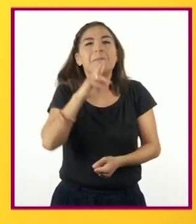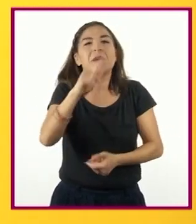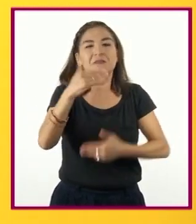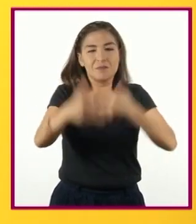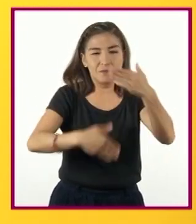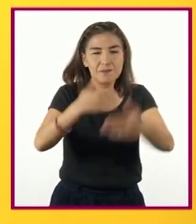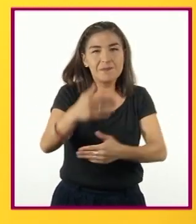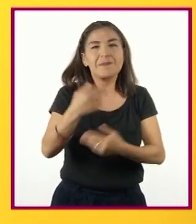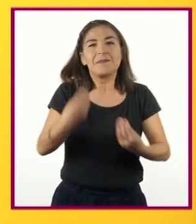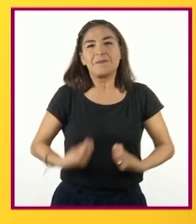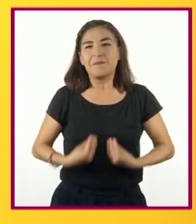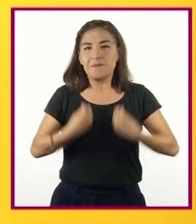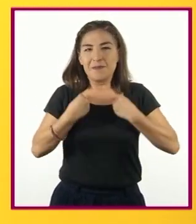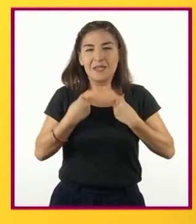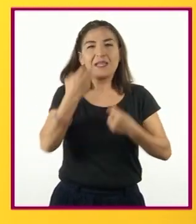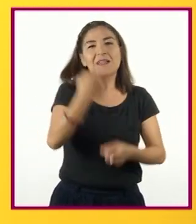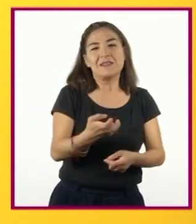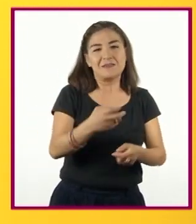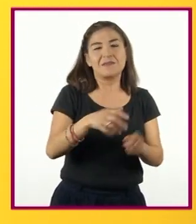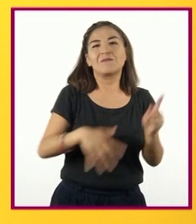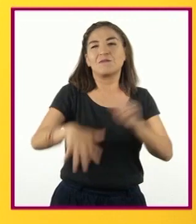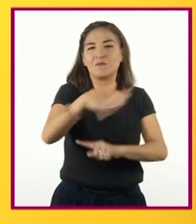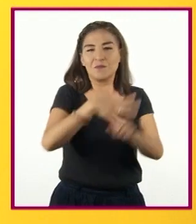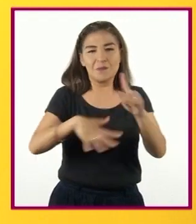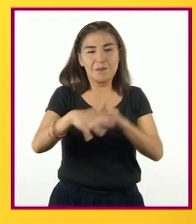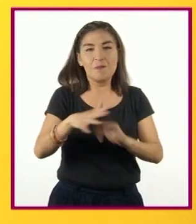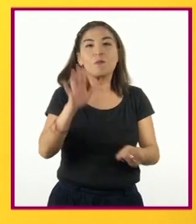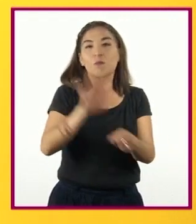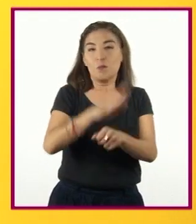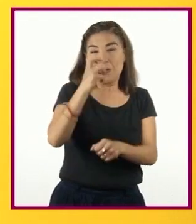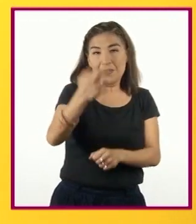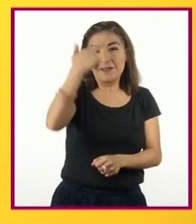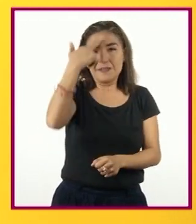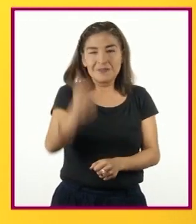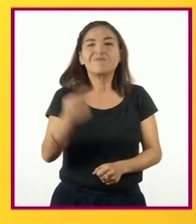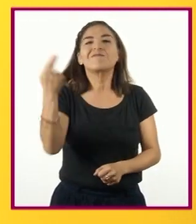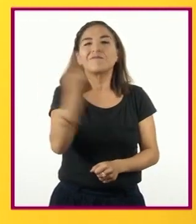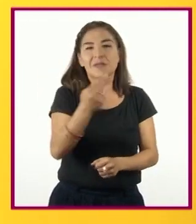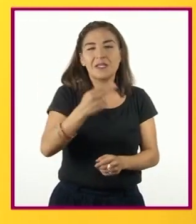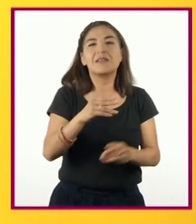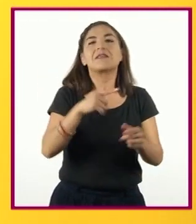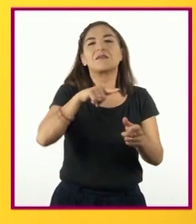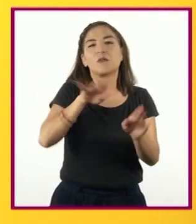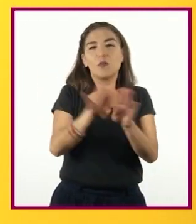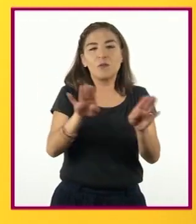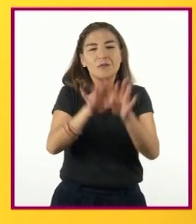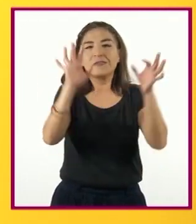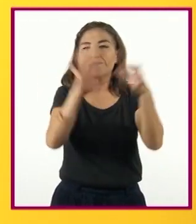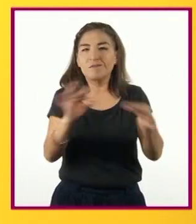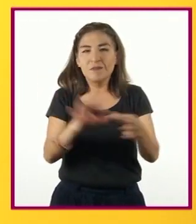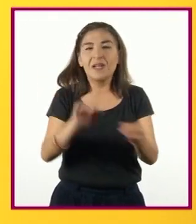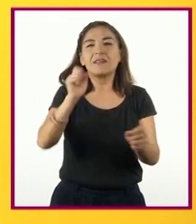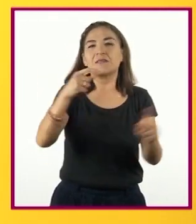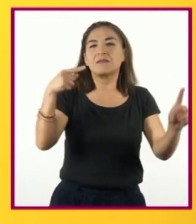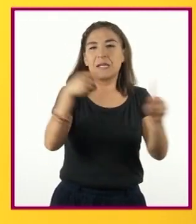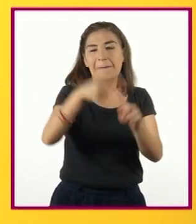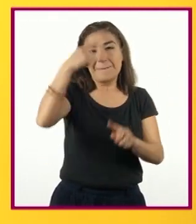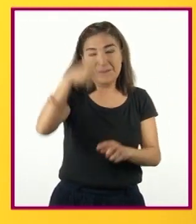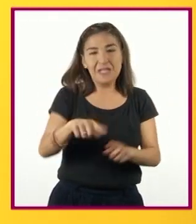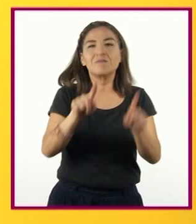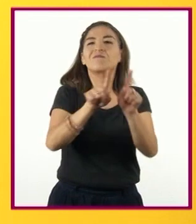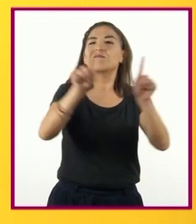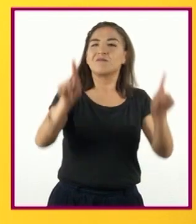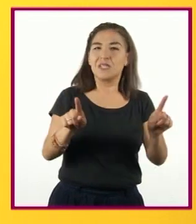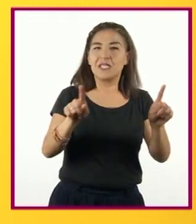las condiciones de vida de la población. Por ello, es necesario seguir las indicaciones de distanciamiento